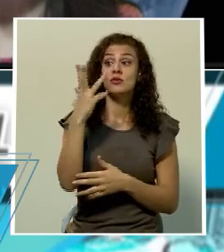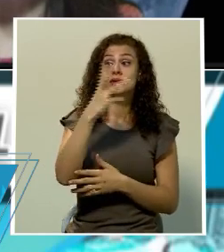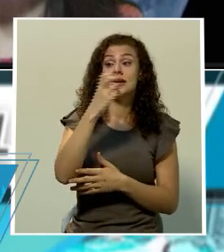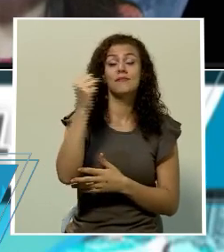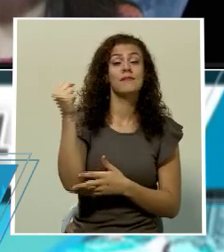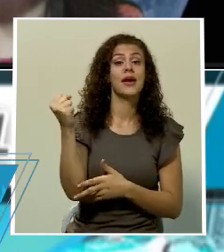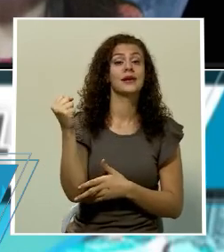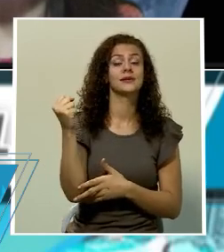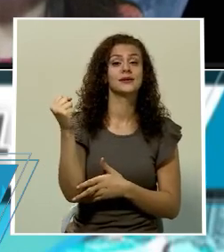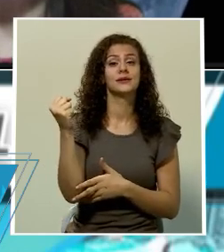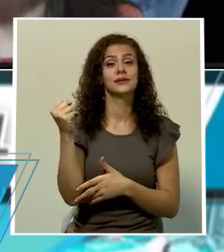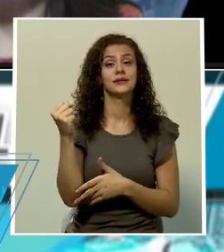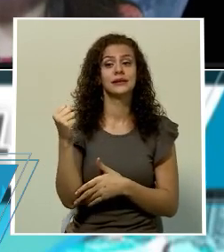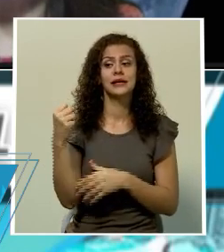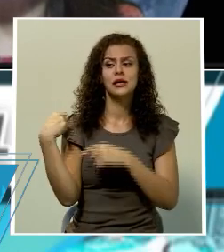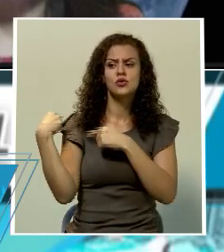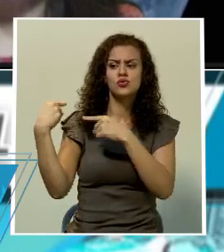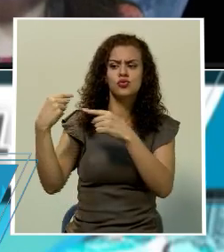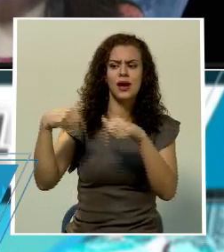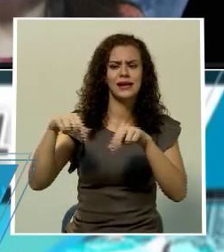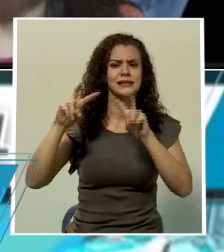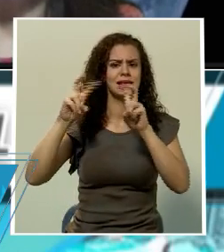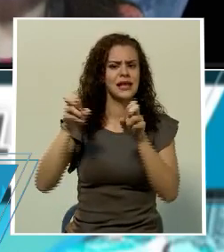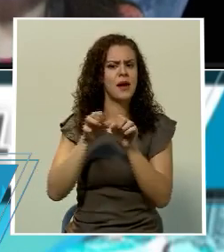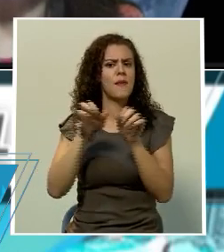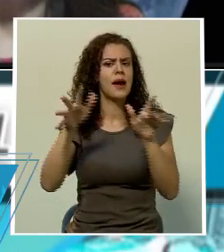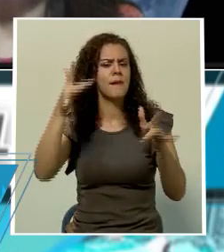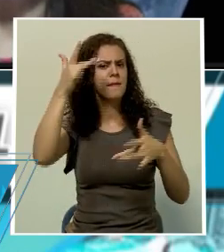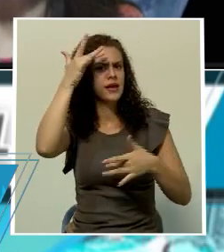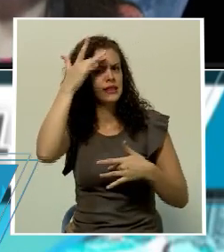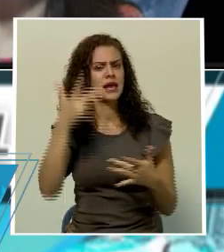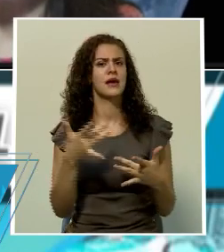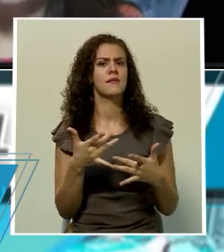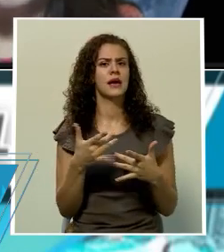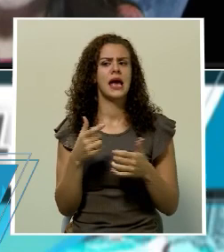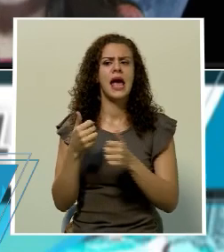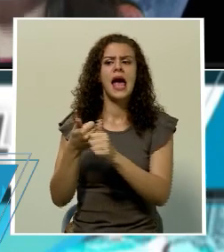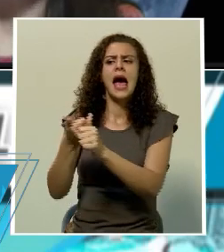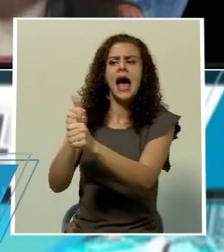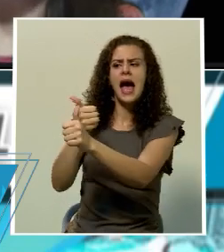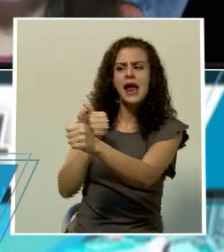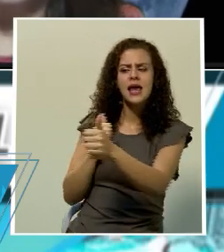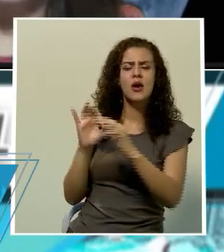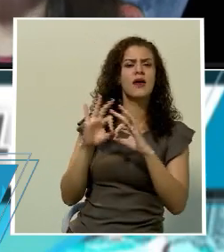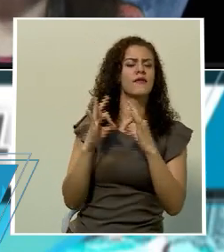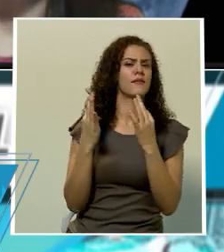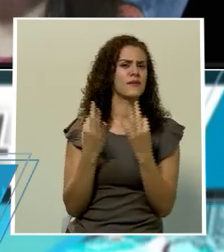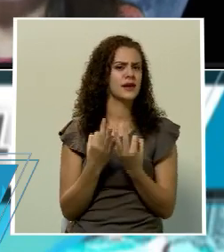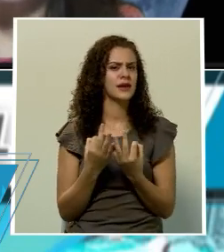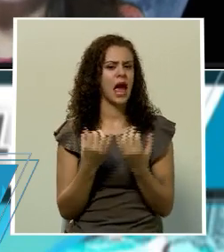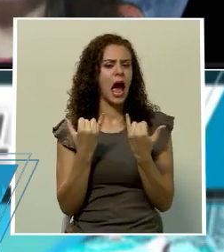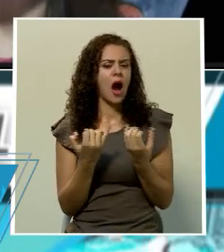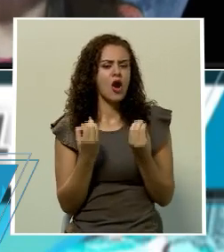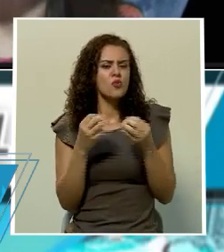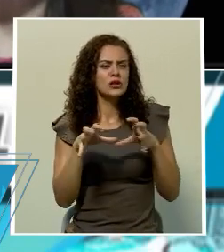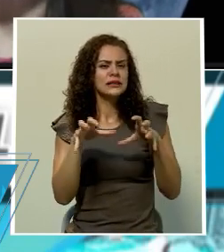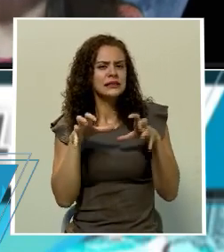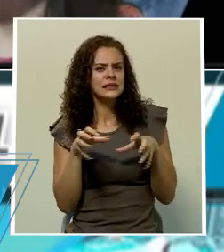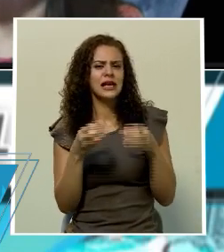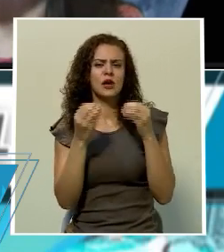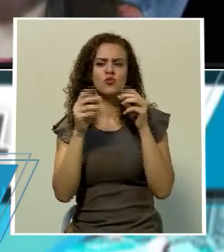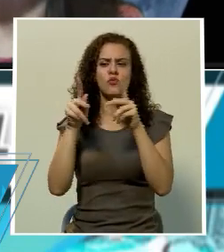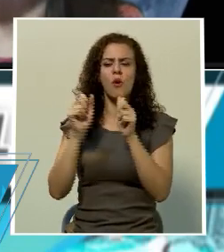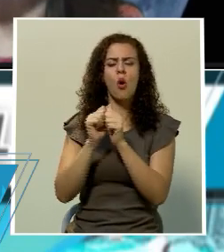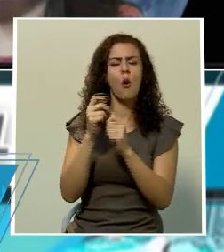6 meses en este tema de pandemia, alejado de la familia, hay mucha tensión, mucha gente